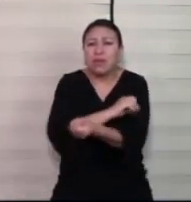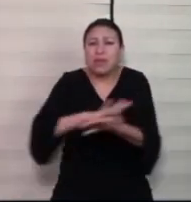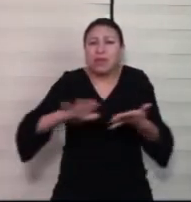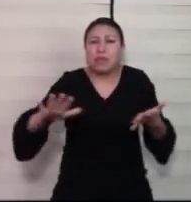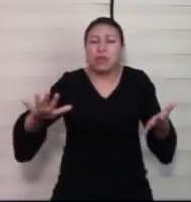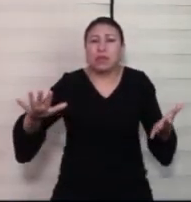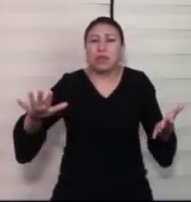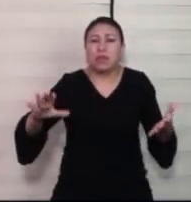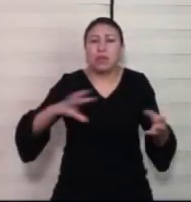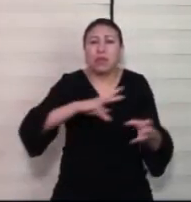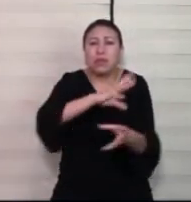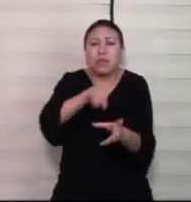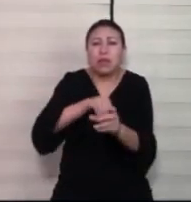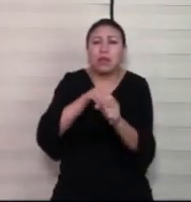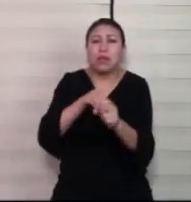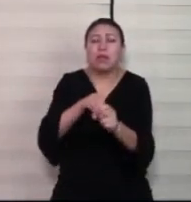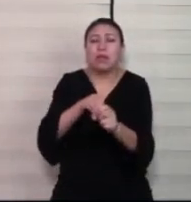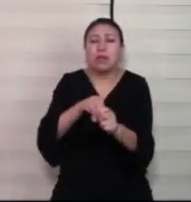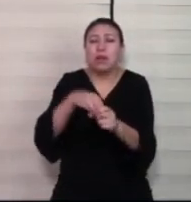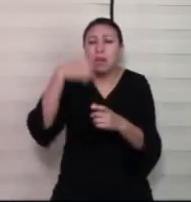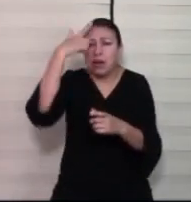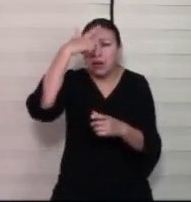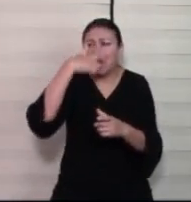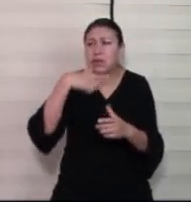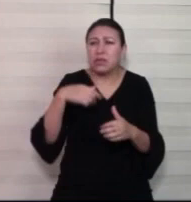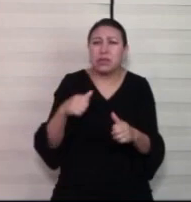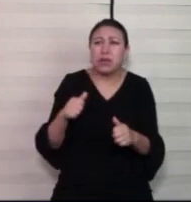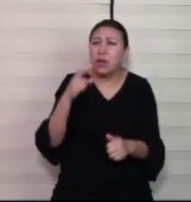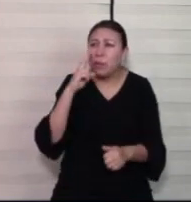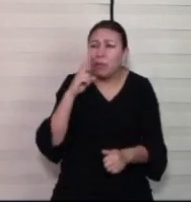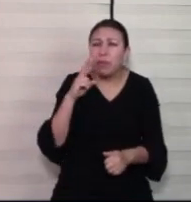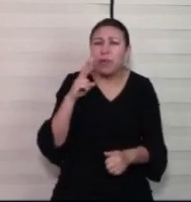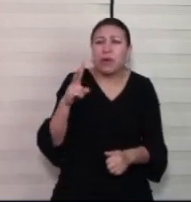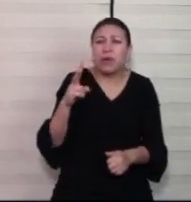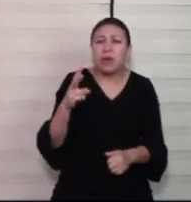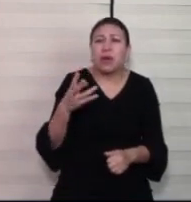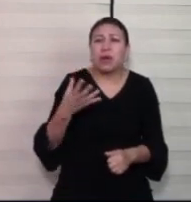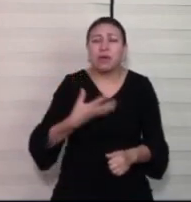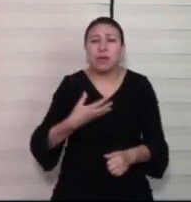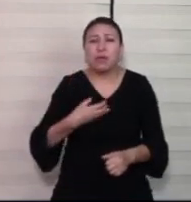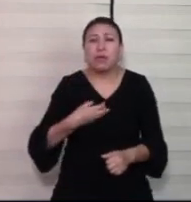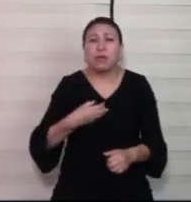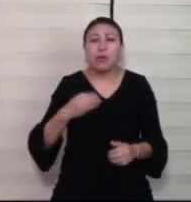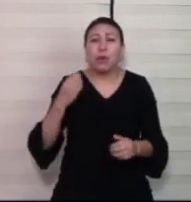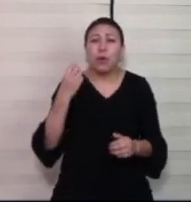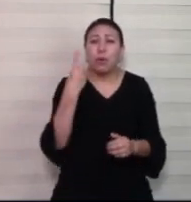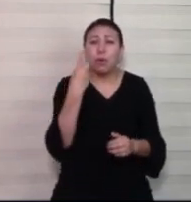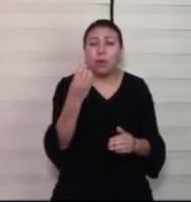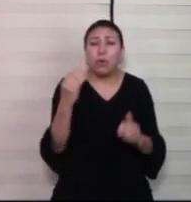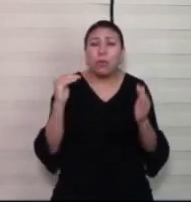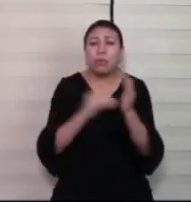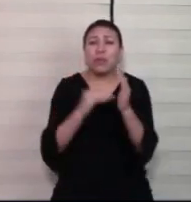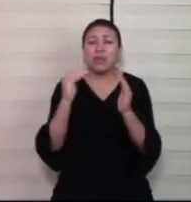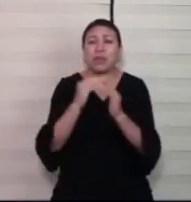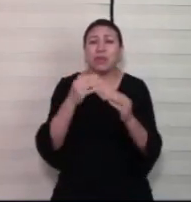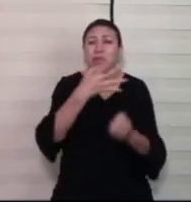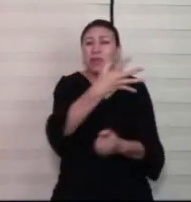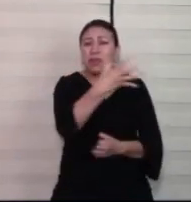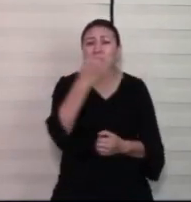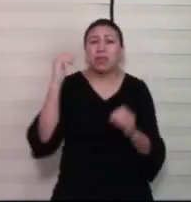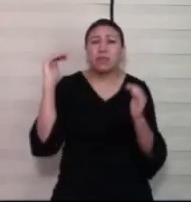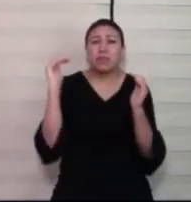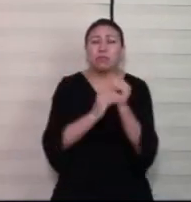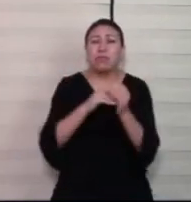completa. Anoche escuchaba que llevamos más de 1.500.000 muertos y parece que todos